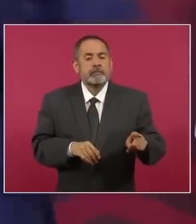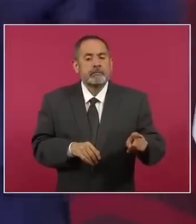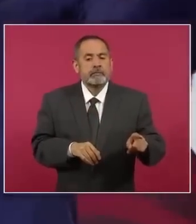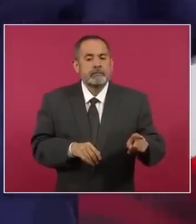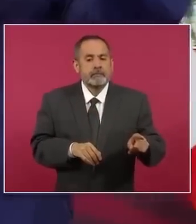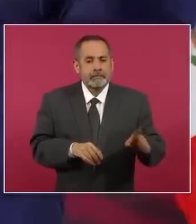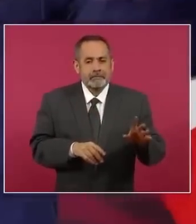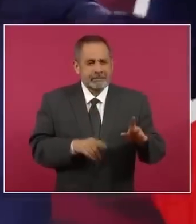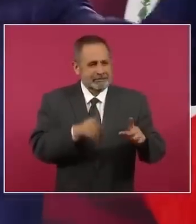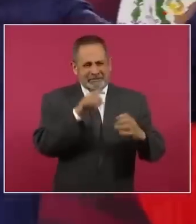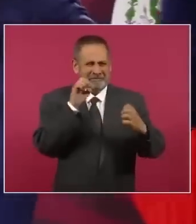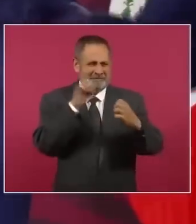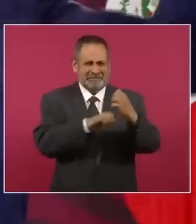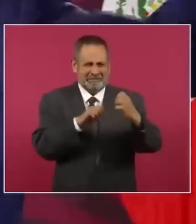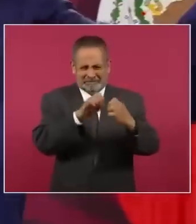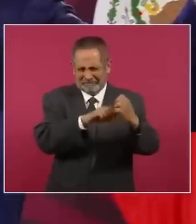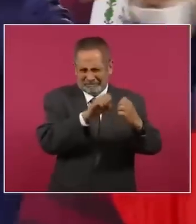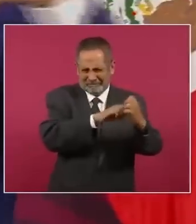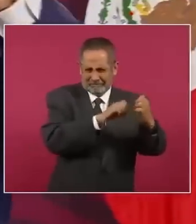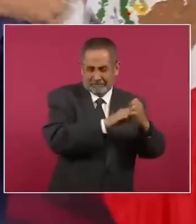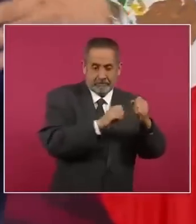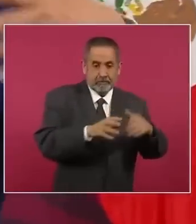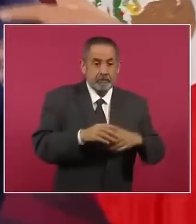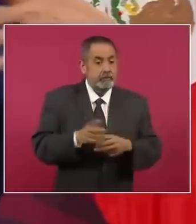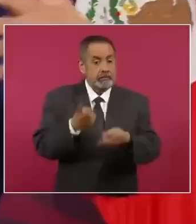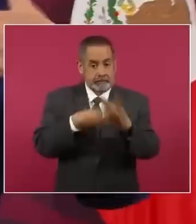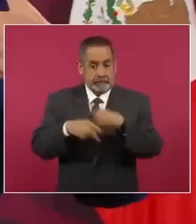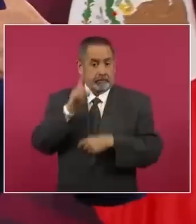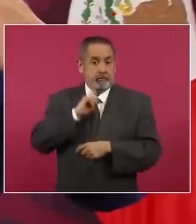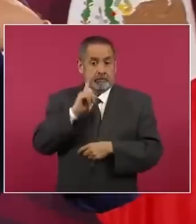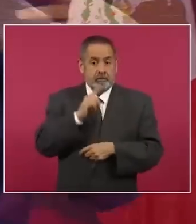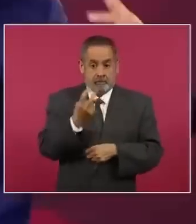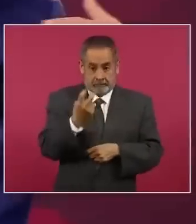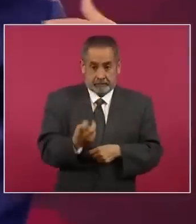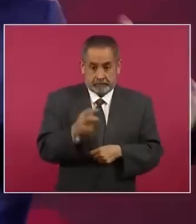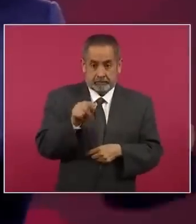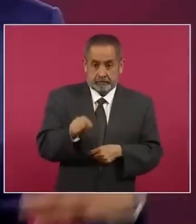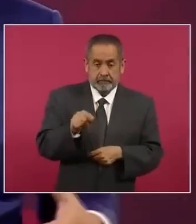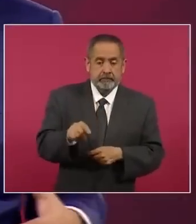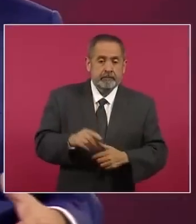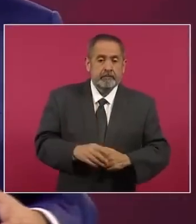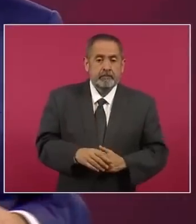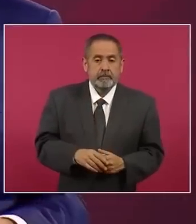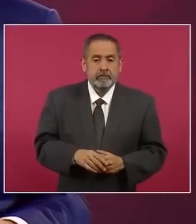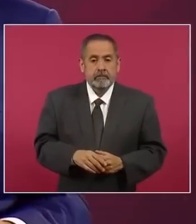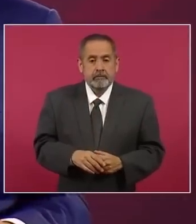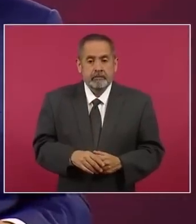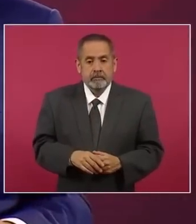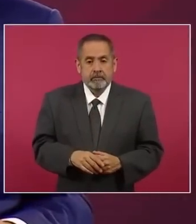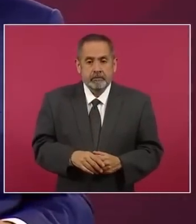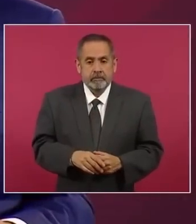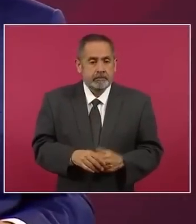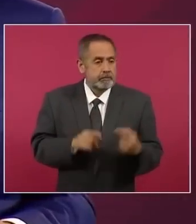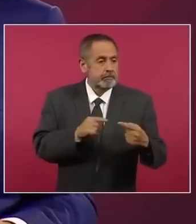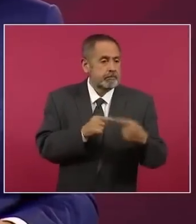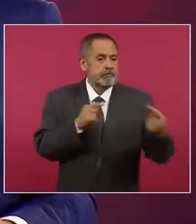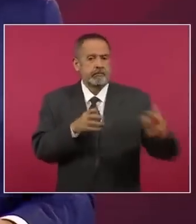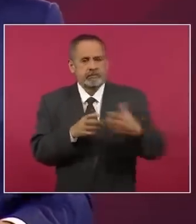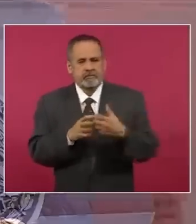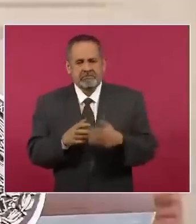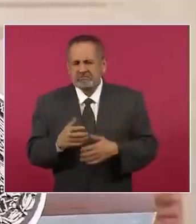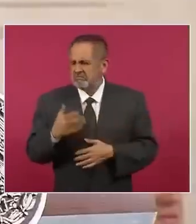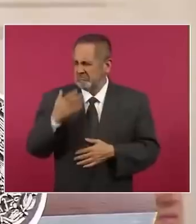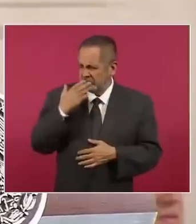Pero engañó a muchísimos, ¿no? A muchísima gente. Bueno, cuando vino la compañera, los adversarios nuestros,